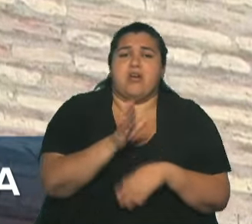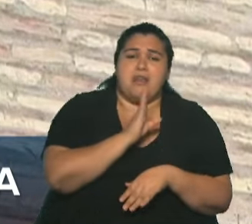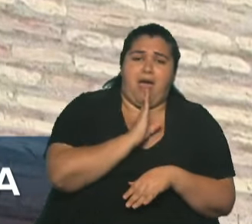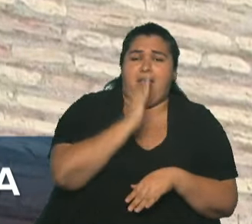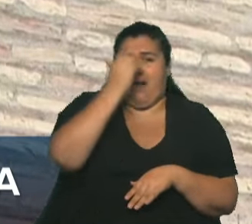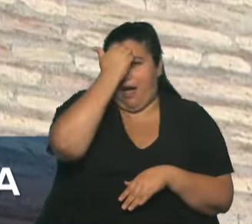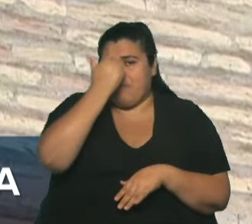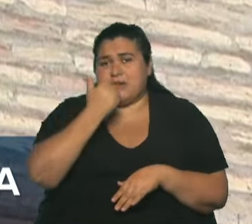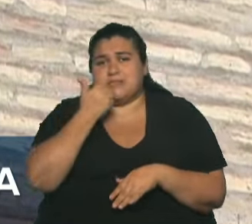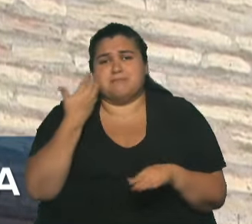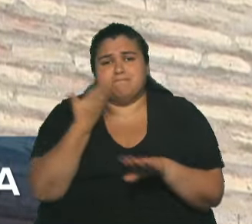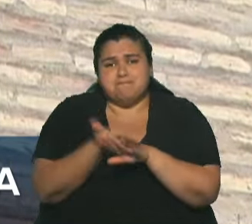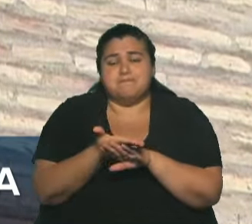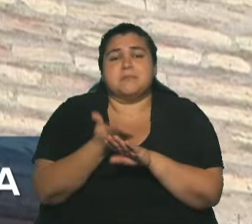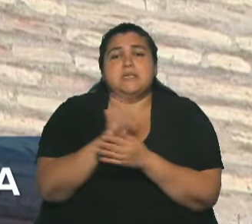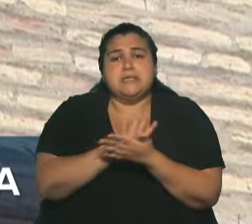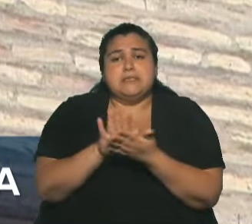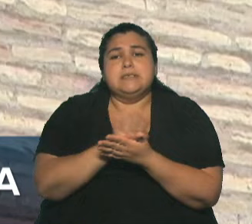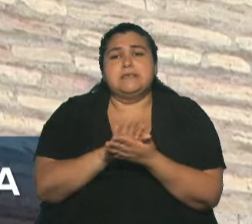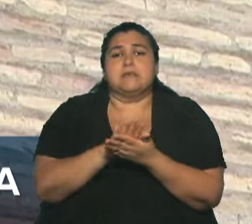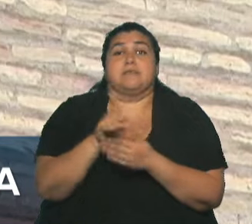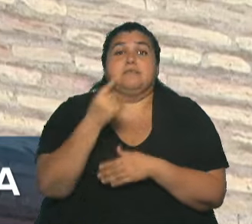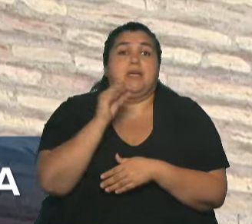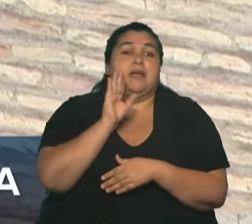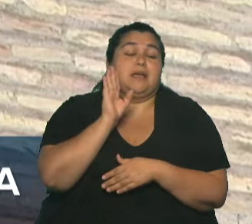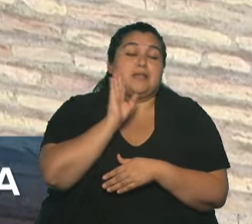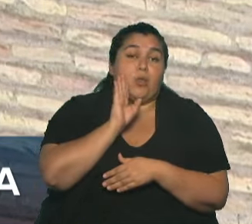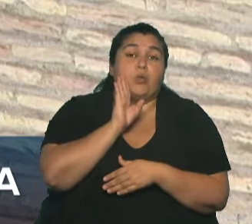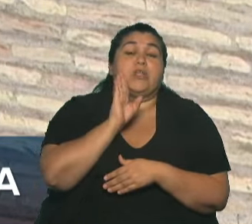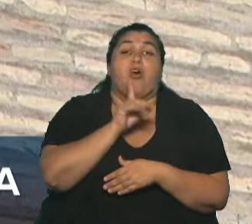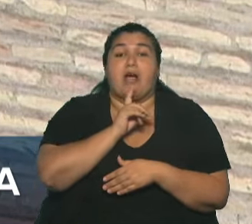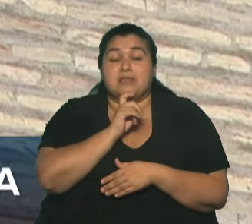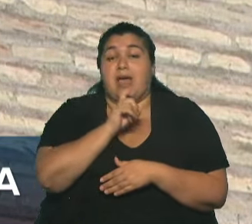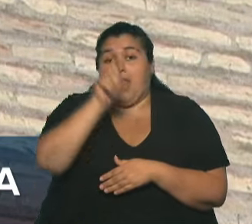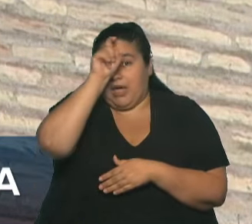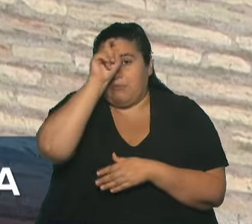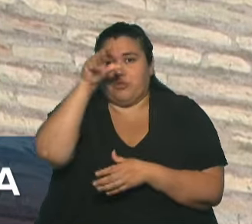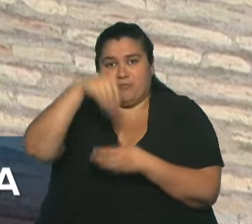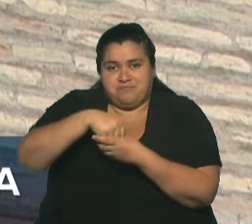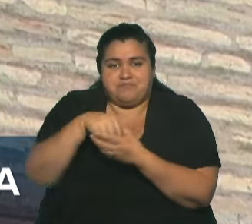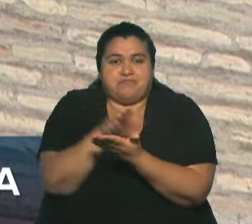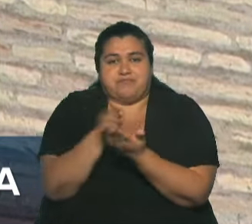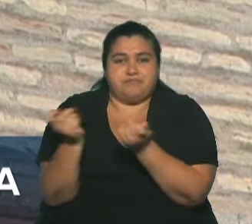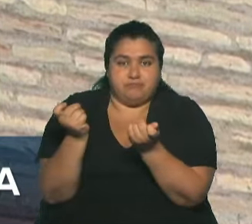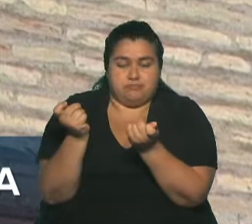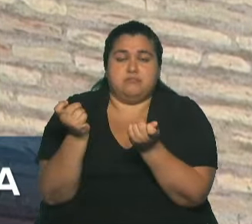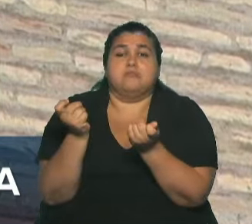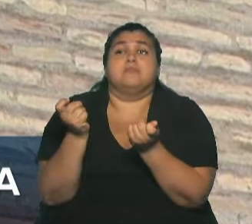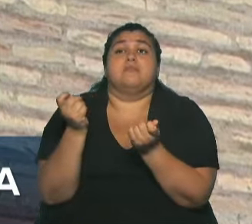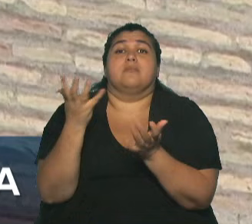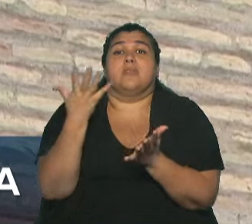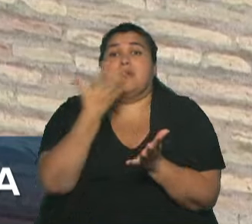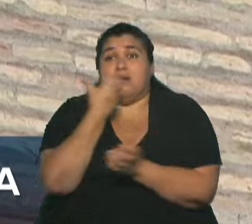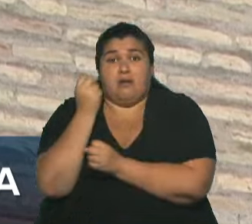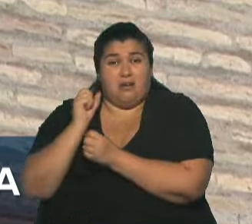Hamas, que cuentan con la intermediación de Estados Unidos, Qatar y Egipto. El intercambio de rehenes aparece como el